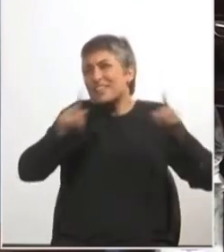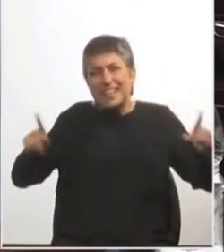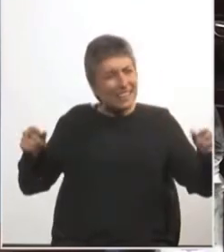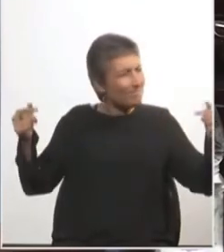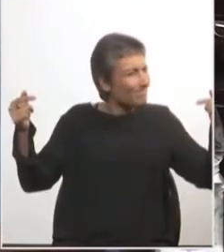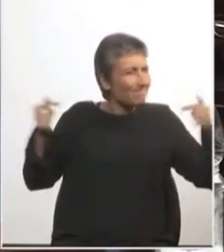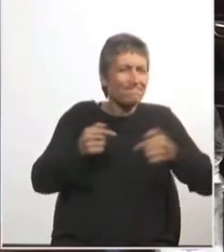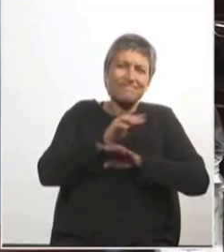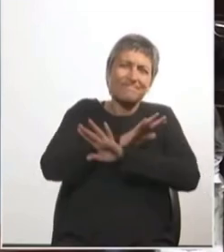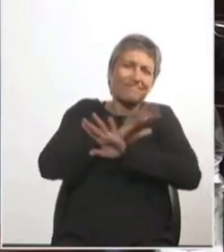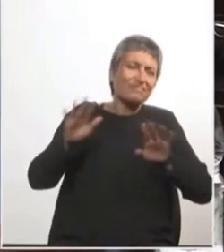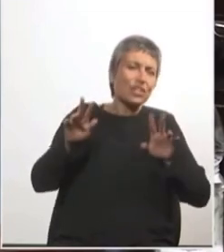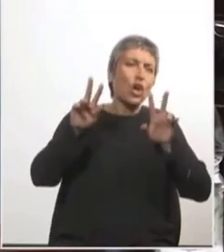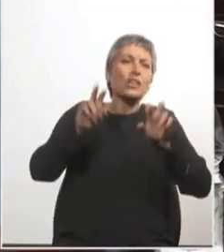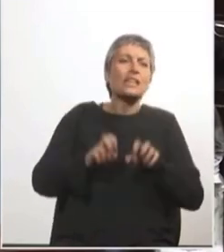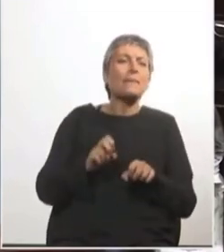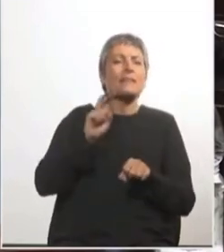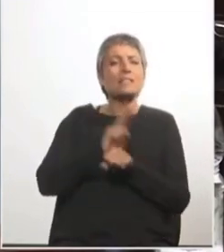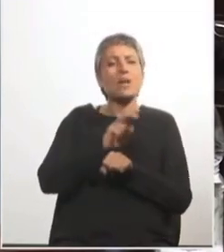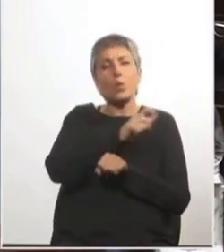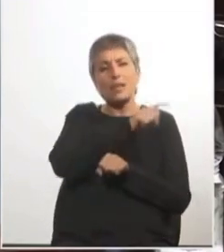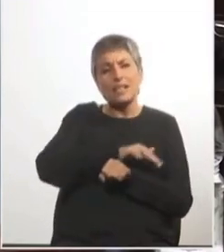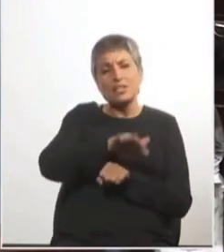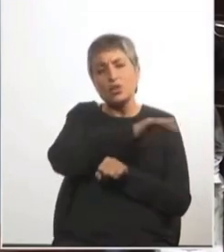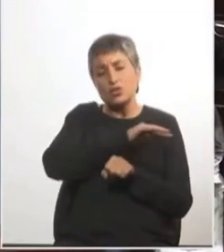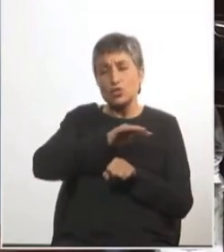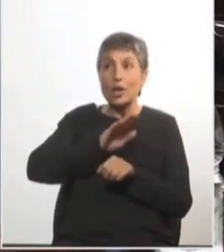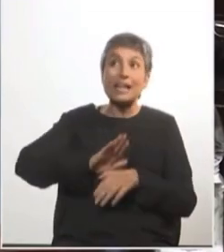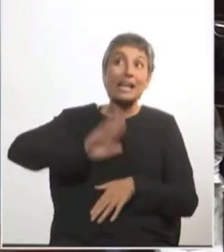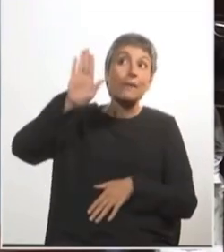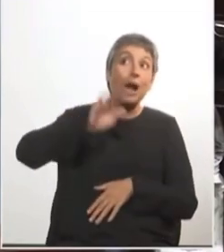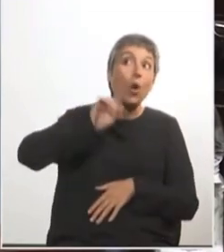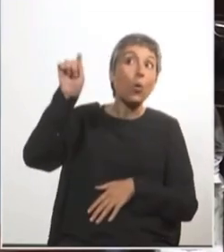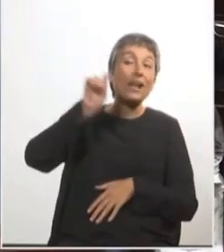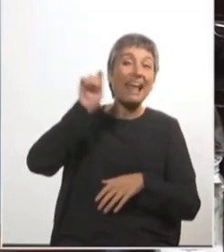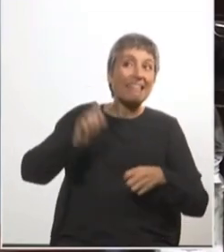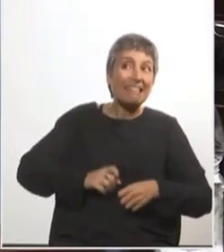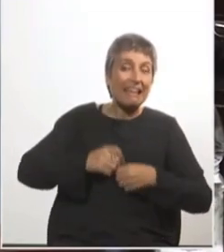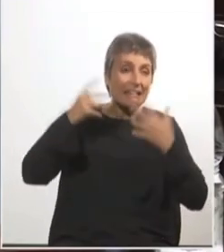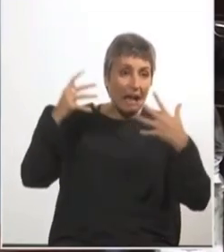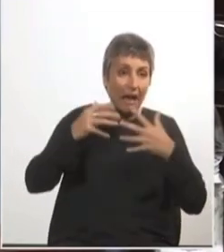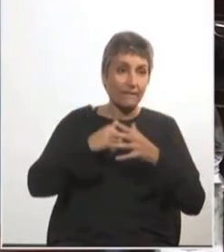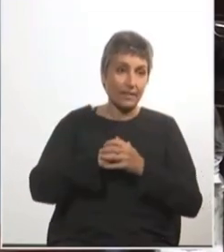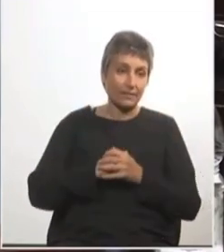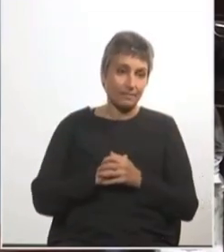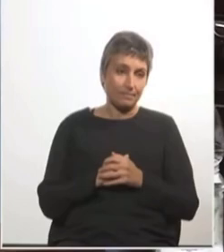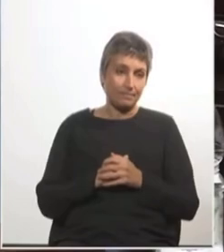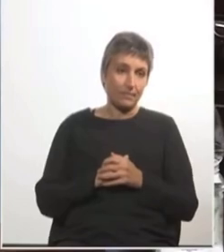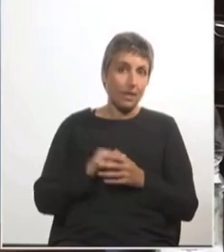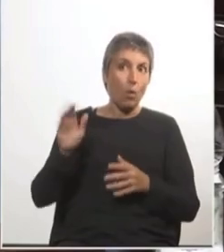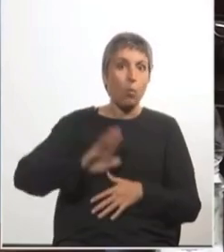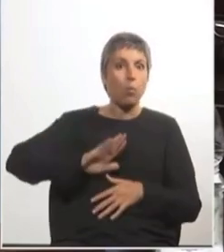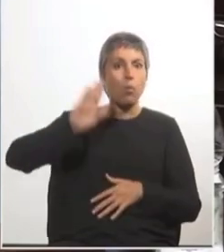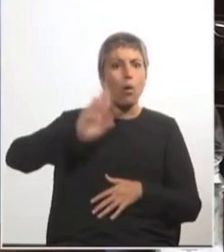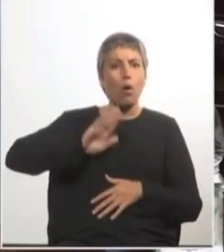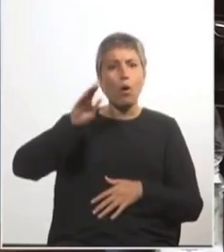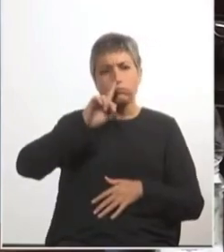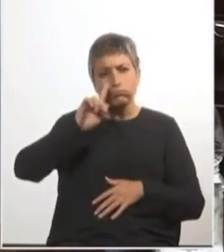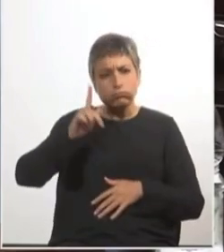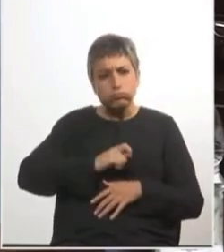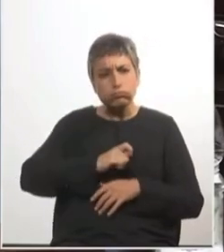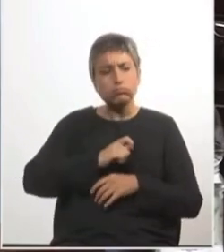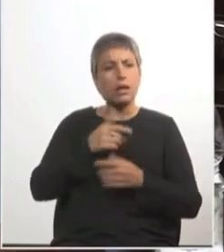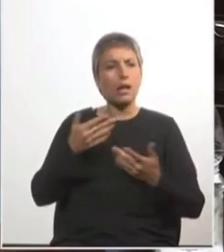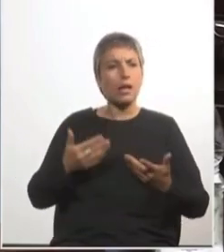ver con la seguridad social. Y se votó grave y urgente, ¿verdad? Se votó de manera urgente ese